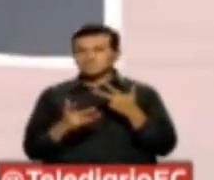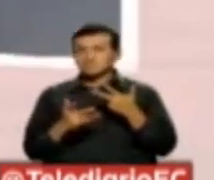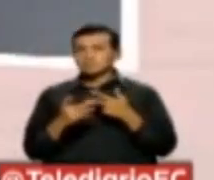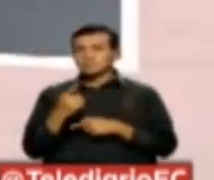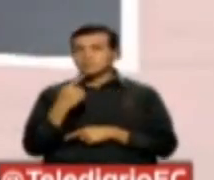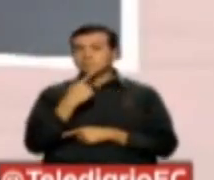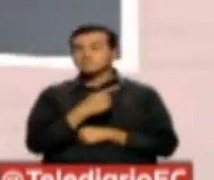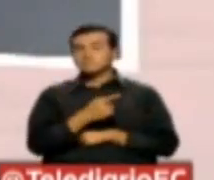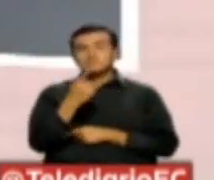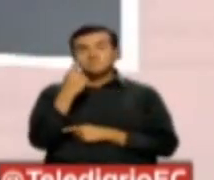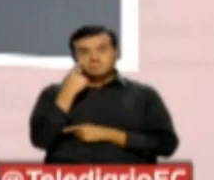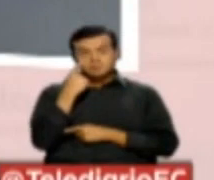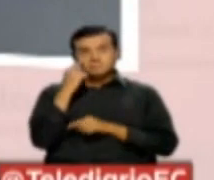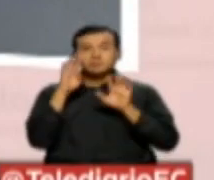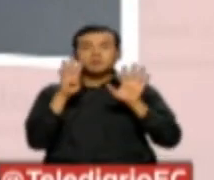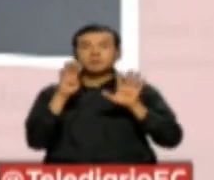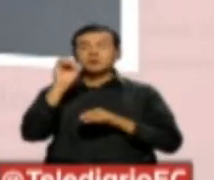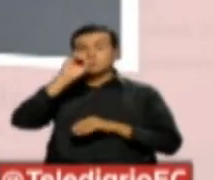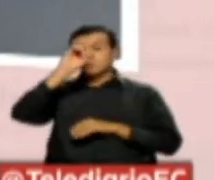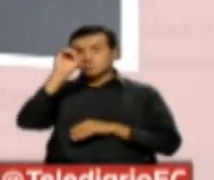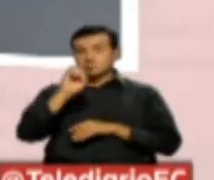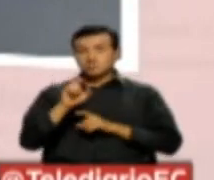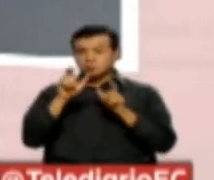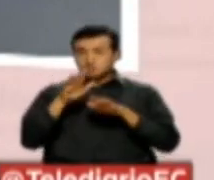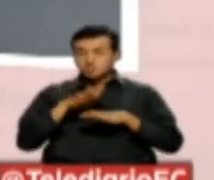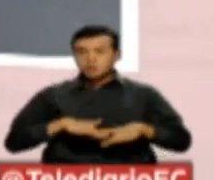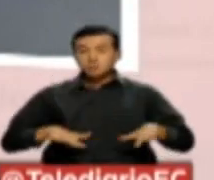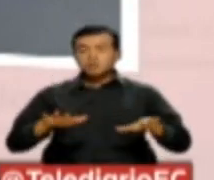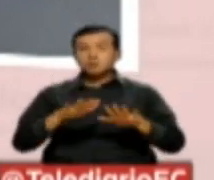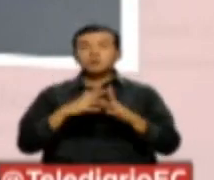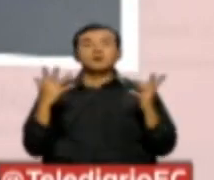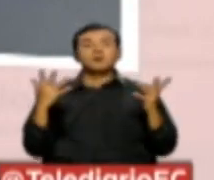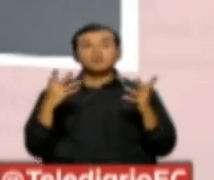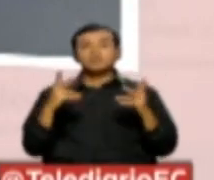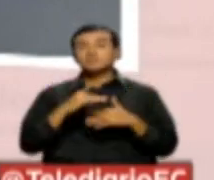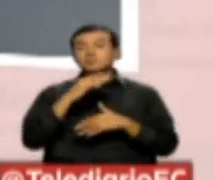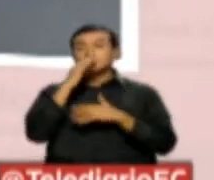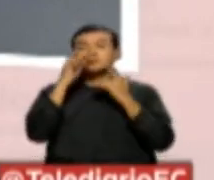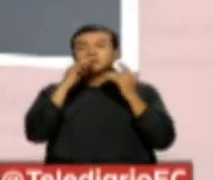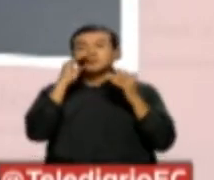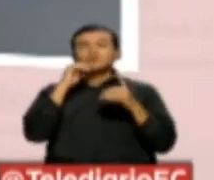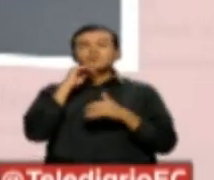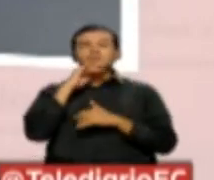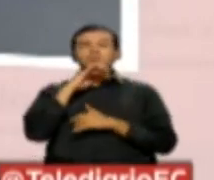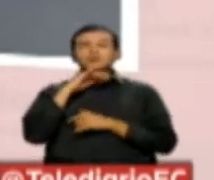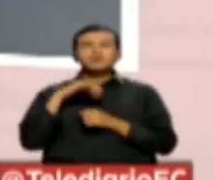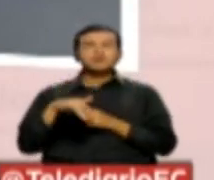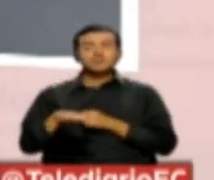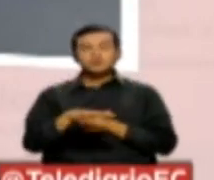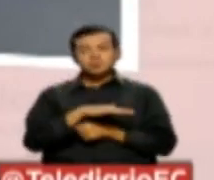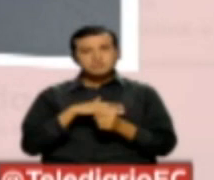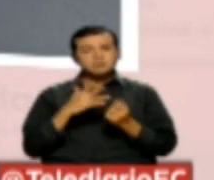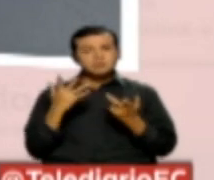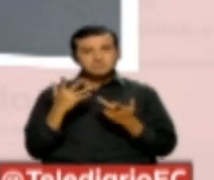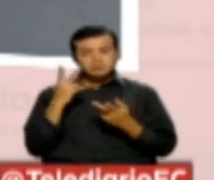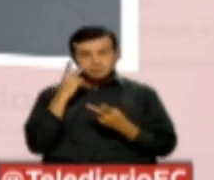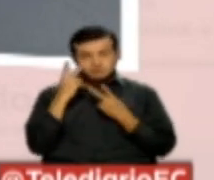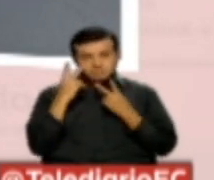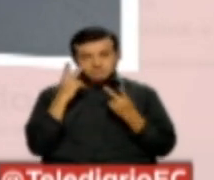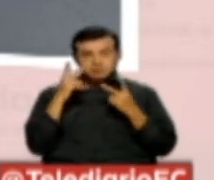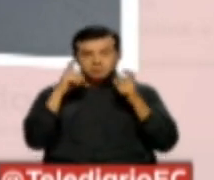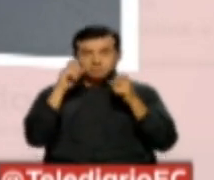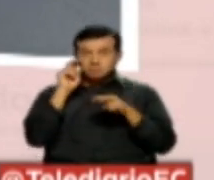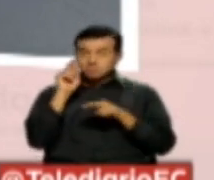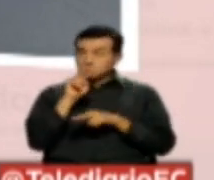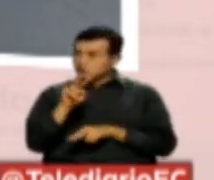nos dice el 90 por ciento de la población mundial respira aire contaminado y nos enseña una